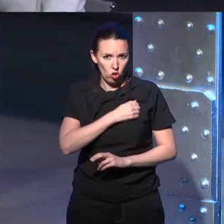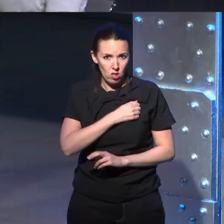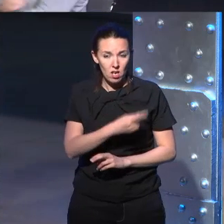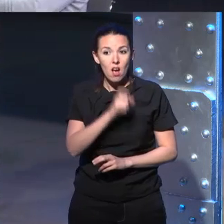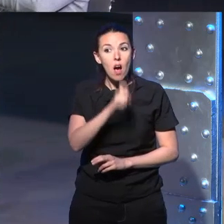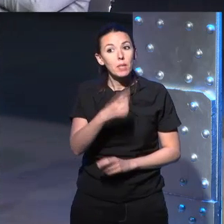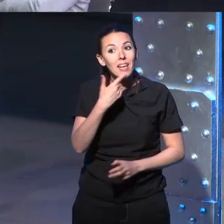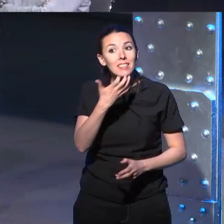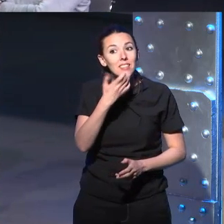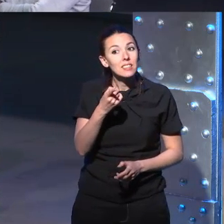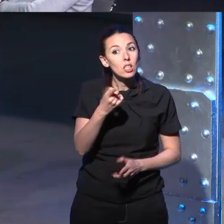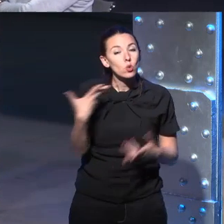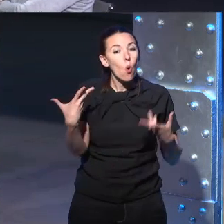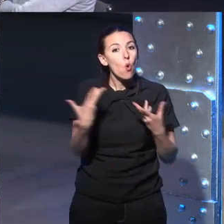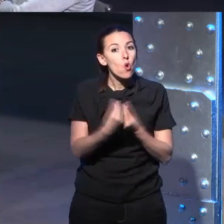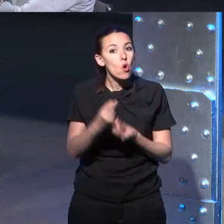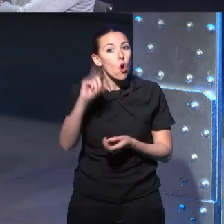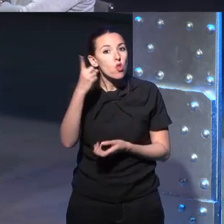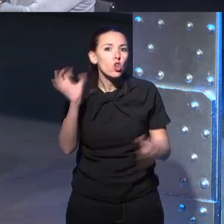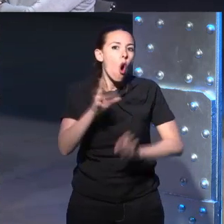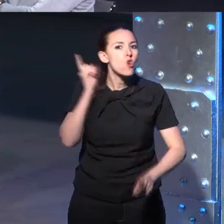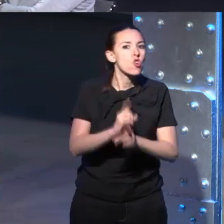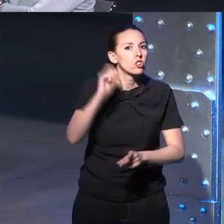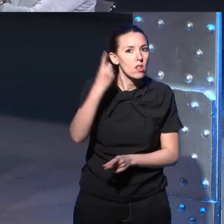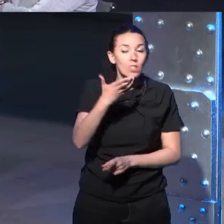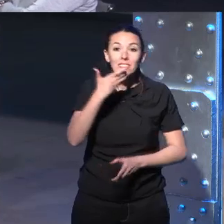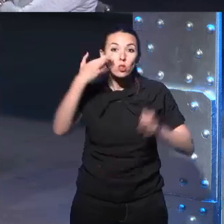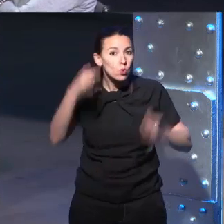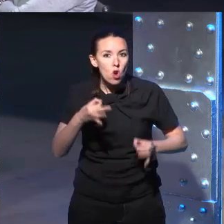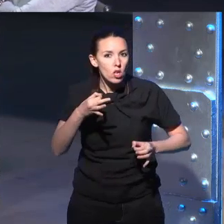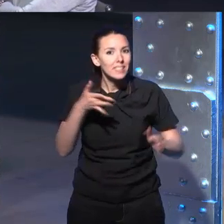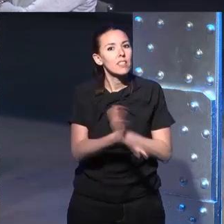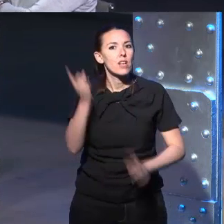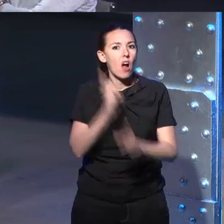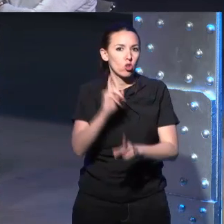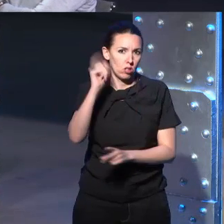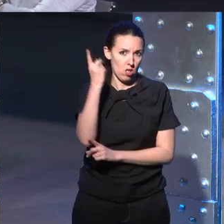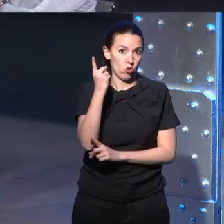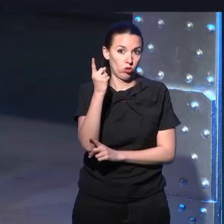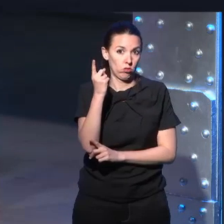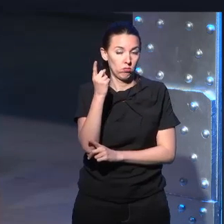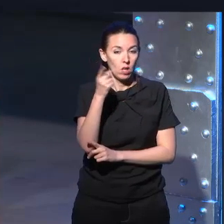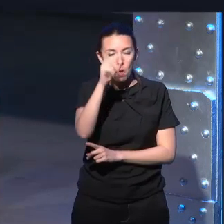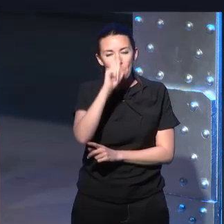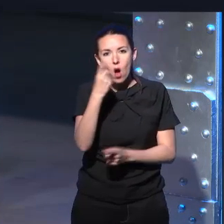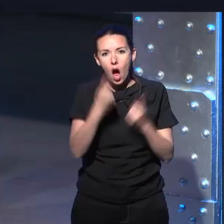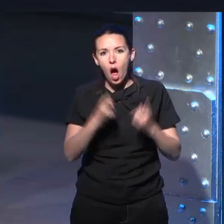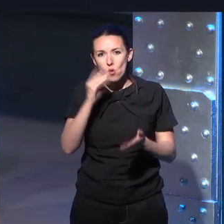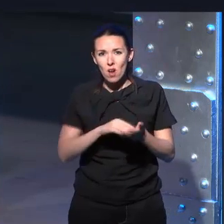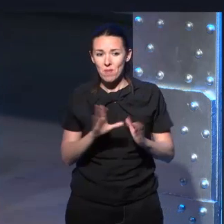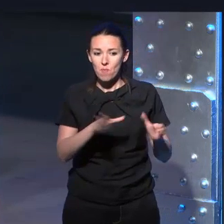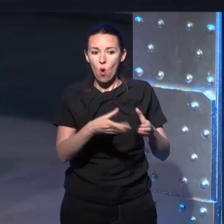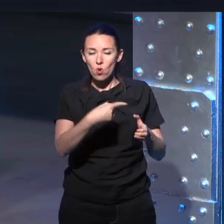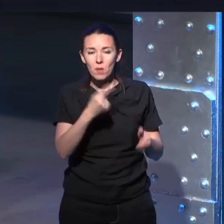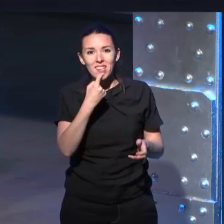advertían: no estás con Dios o contra Dios. O si no crees, estás contra Dios. Yo me acuerdo que alguna vez con estos grupos